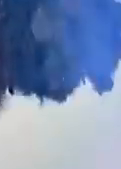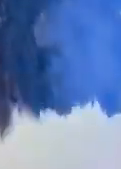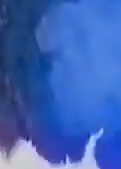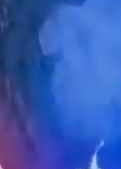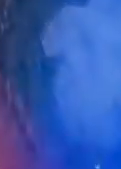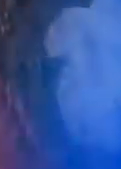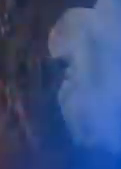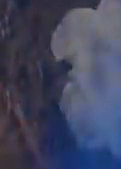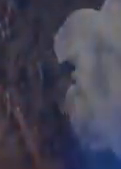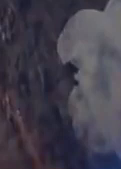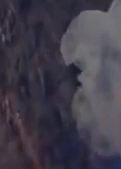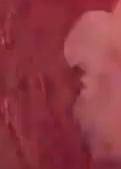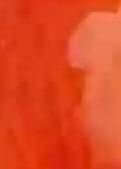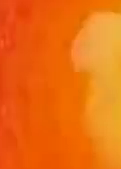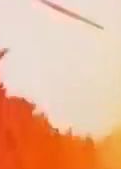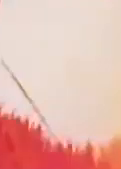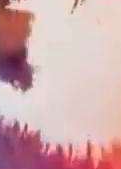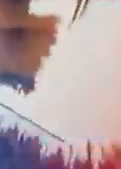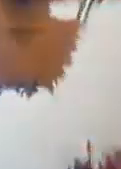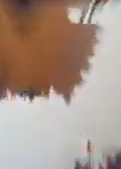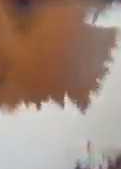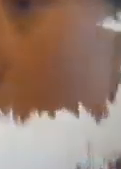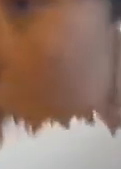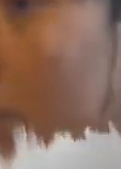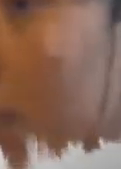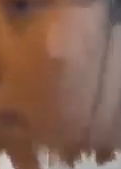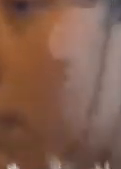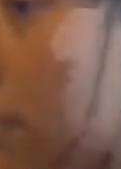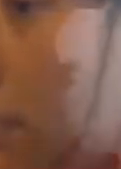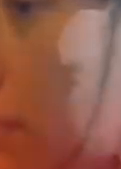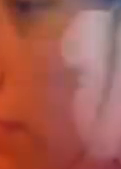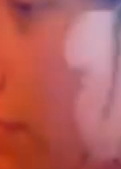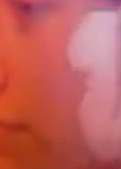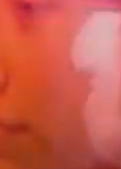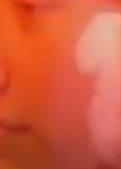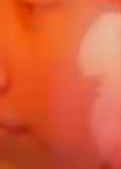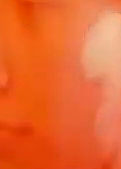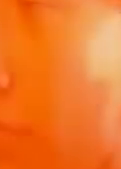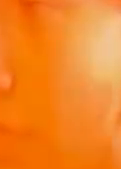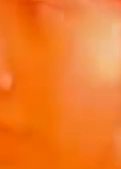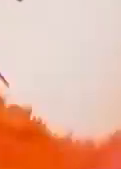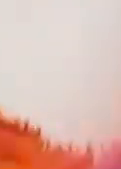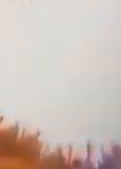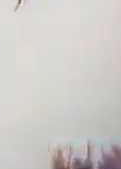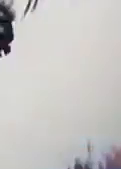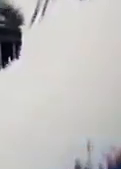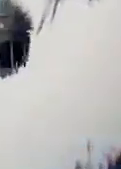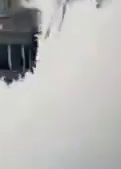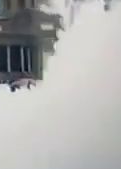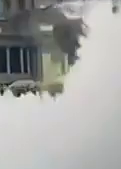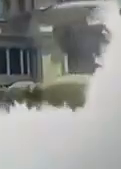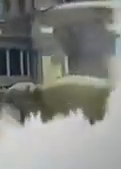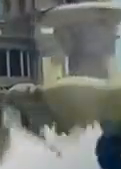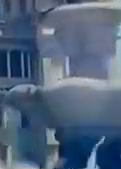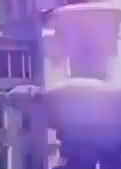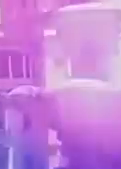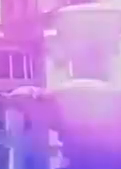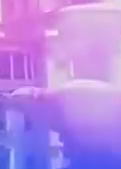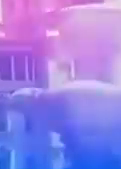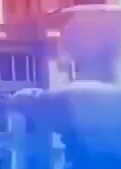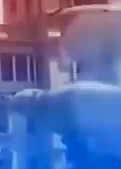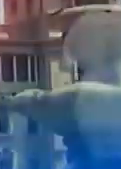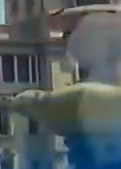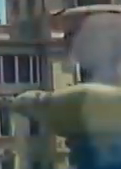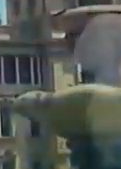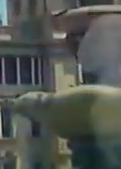Es momento de escuchar a nuestro presidente constitucional de la República de Guatemala, el doctor Alejandro Yamatei, con un